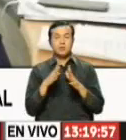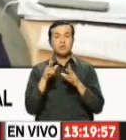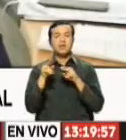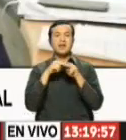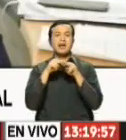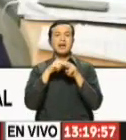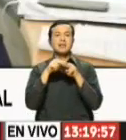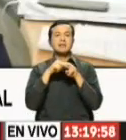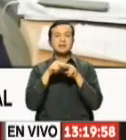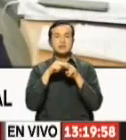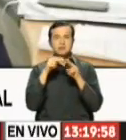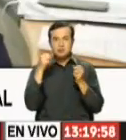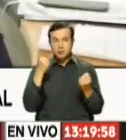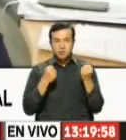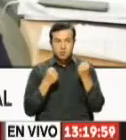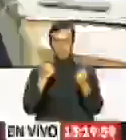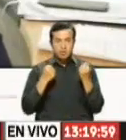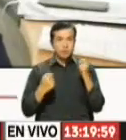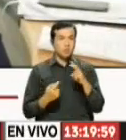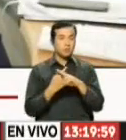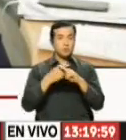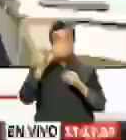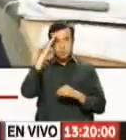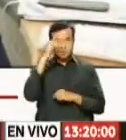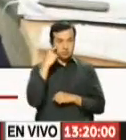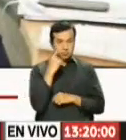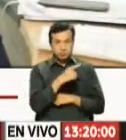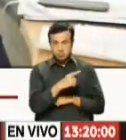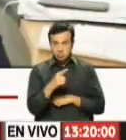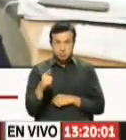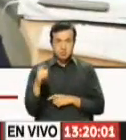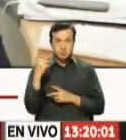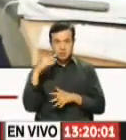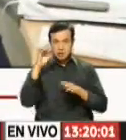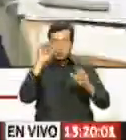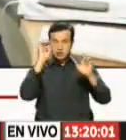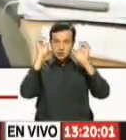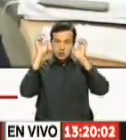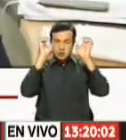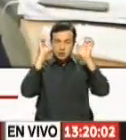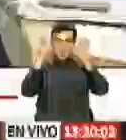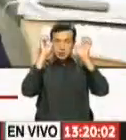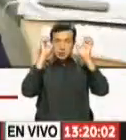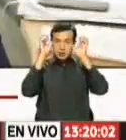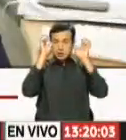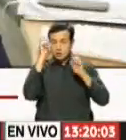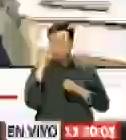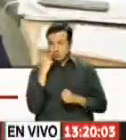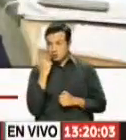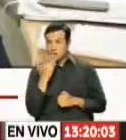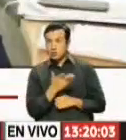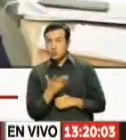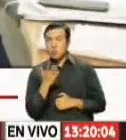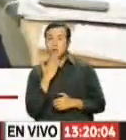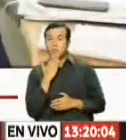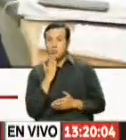estos operativos pioneros, pero hemos decidido nosotros buscar estrategias que nos permitan frenar el transporte informal que